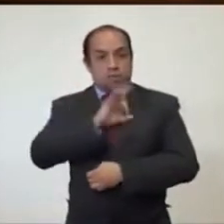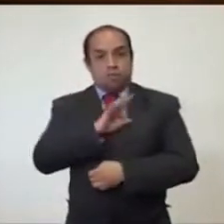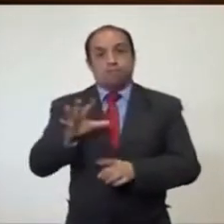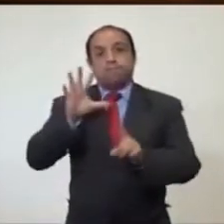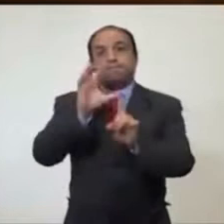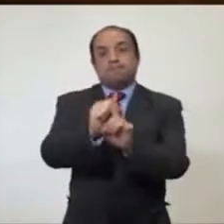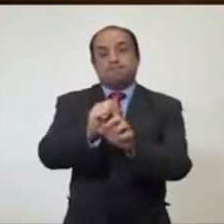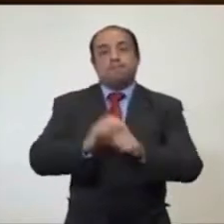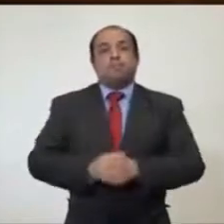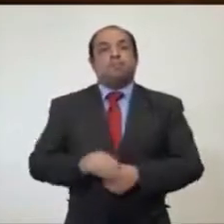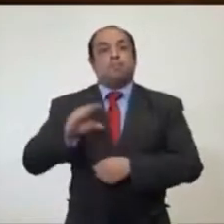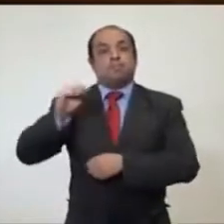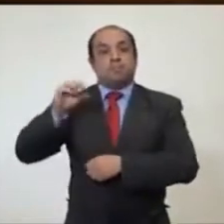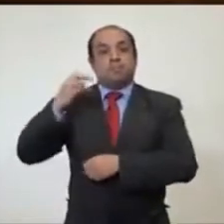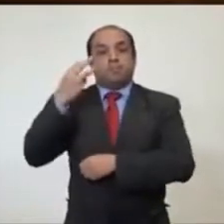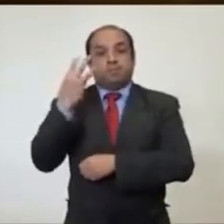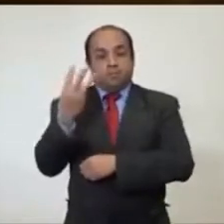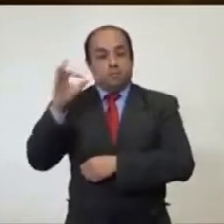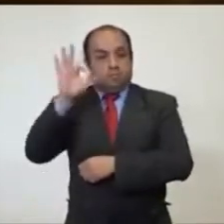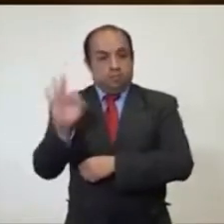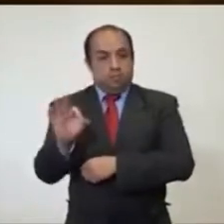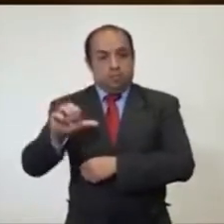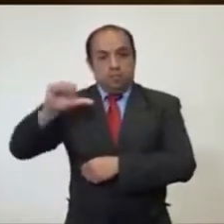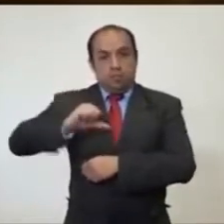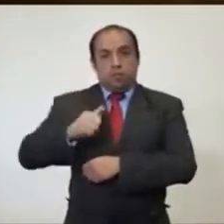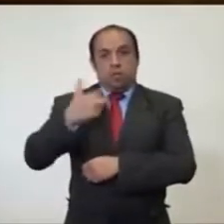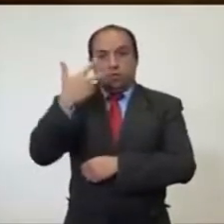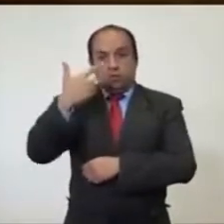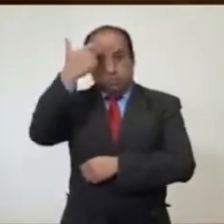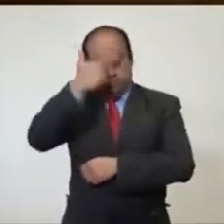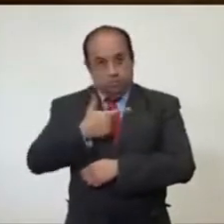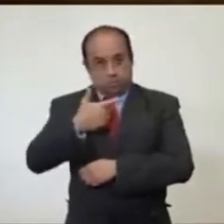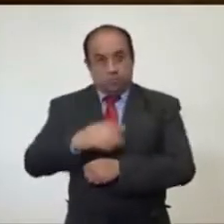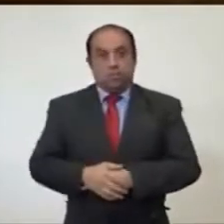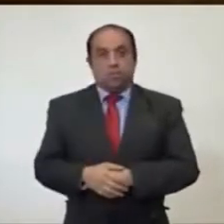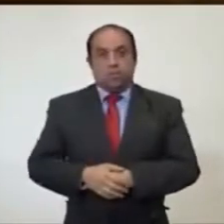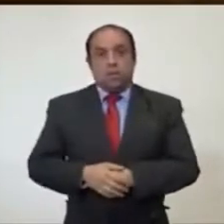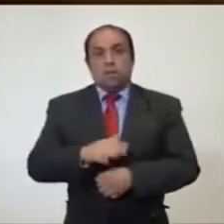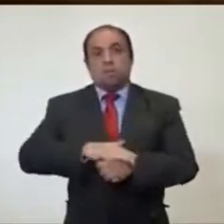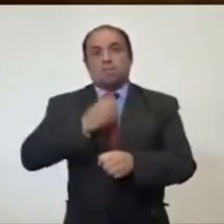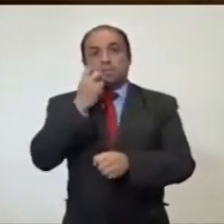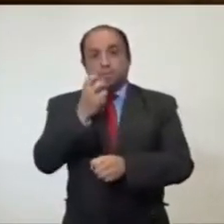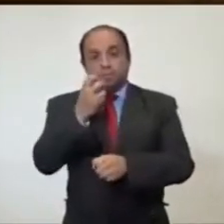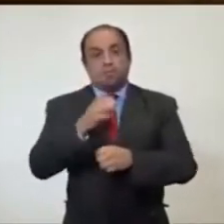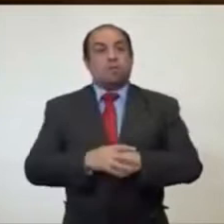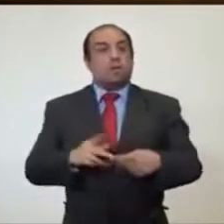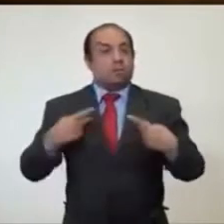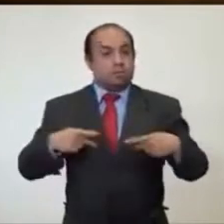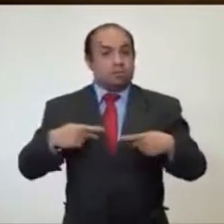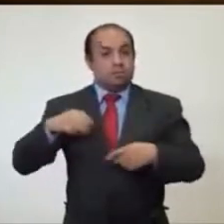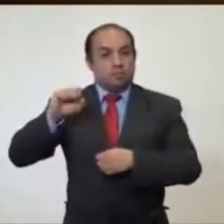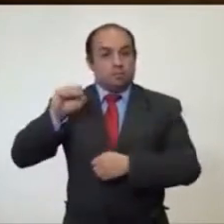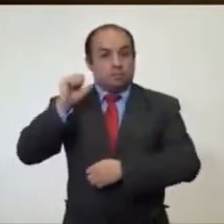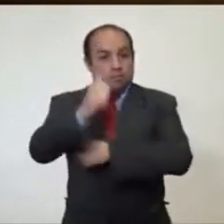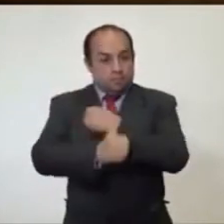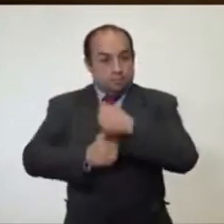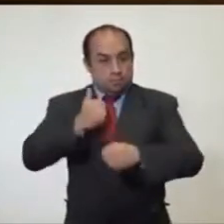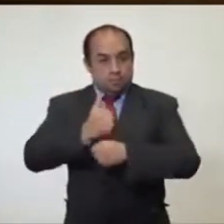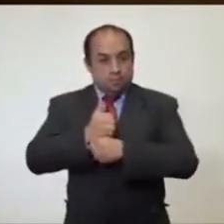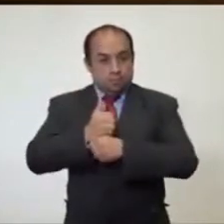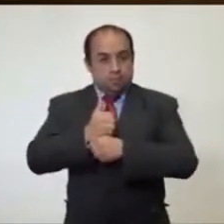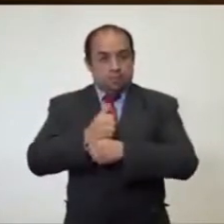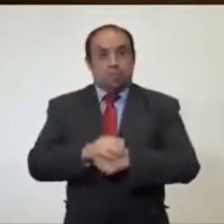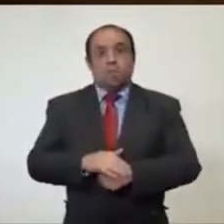alcanzar el 93 por ciento para las 8 de la noche por este motivo las personas de